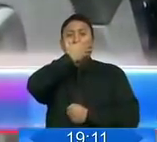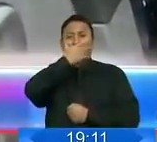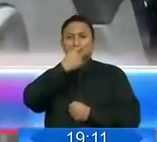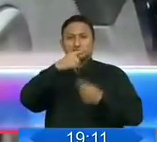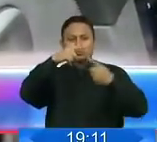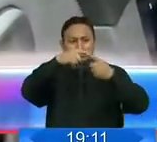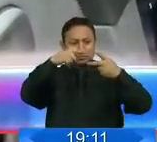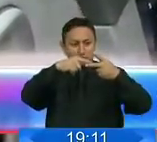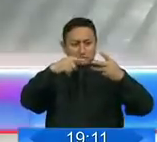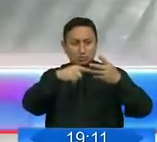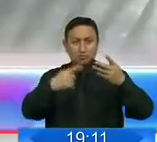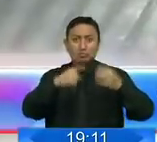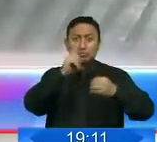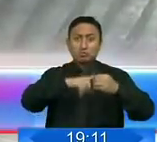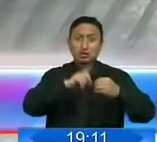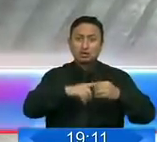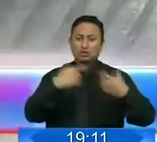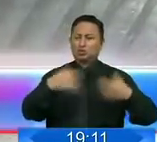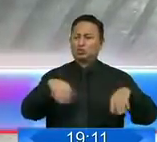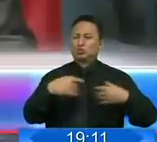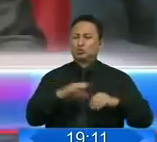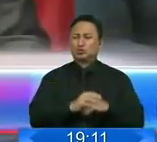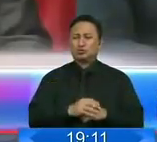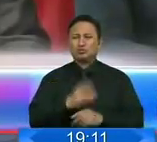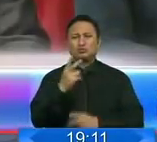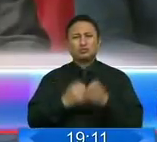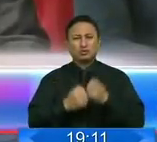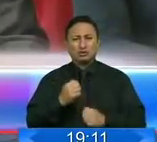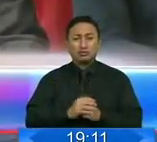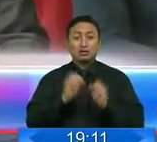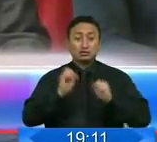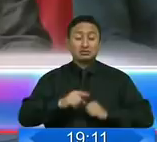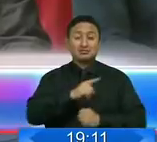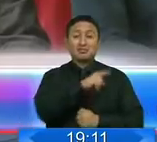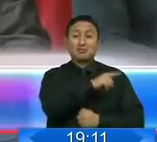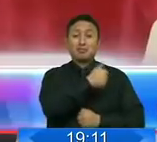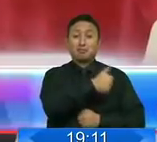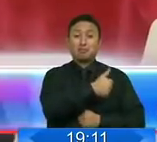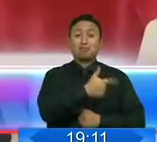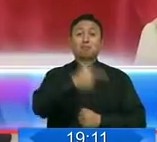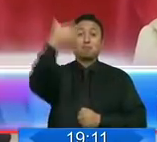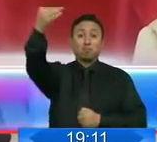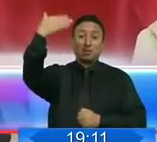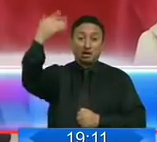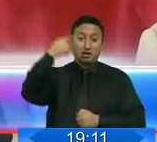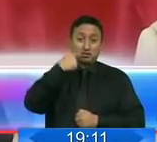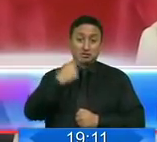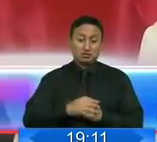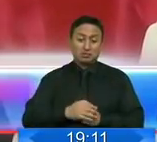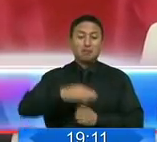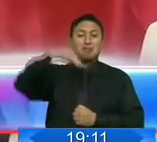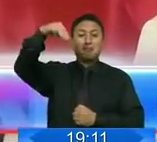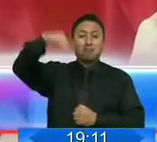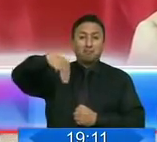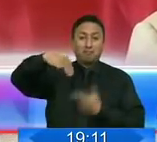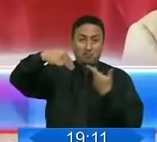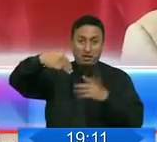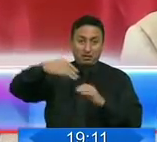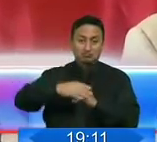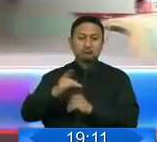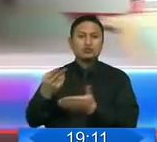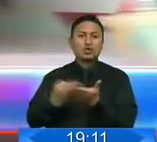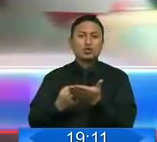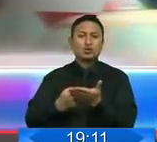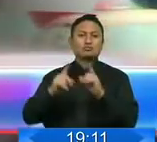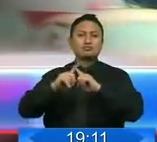delitos a los que los quiteños están expuestos, y así lo reconoce el alcalde electo de la capital, quien anuncia que este martes mantendrá una reunión con